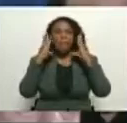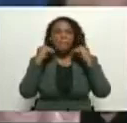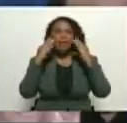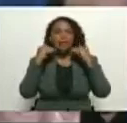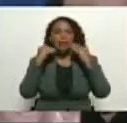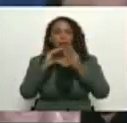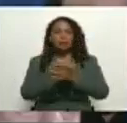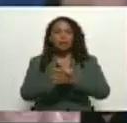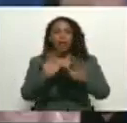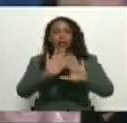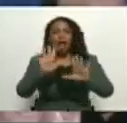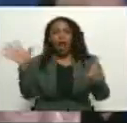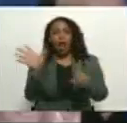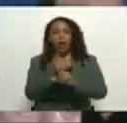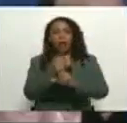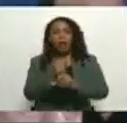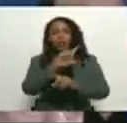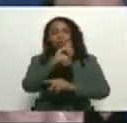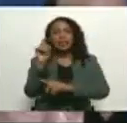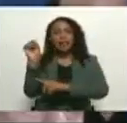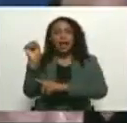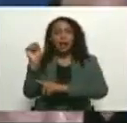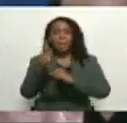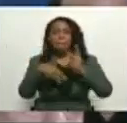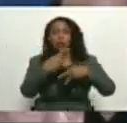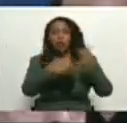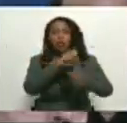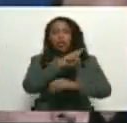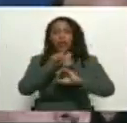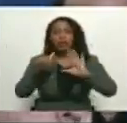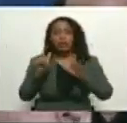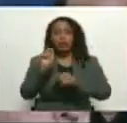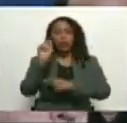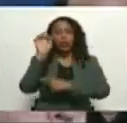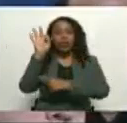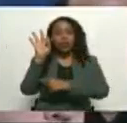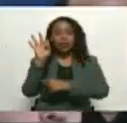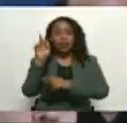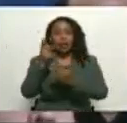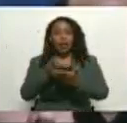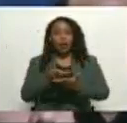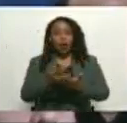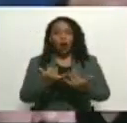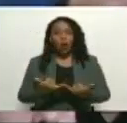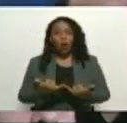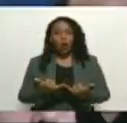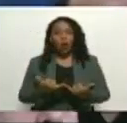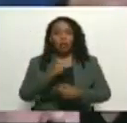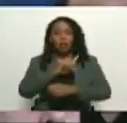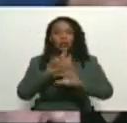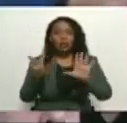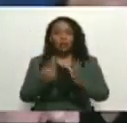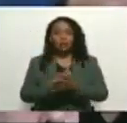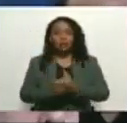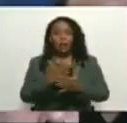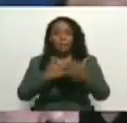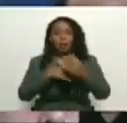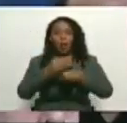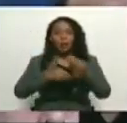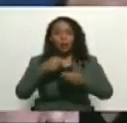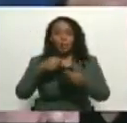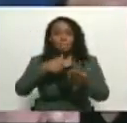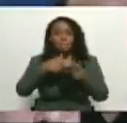hemos logrado más de 100 hectáreas con producción de 16.3 toneladas. Vamos ahora a las 17. Vamos a ser